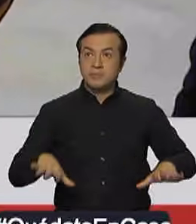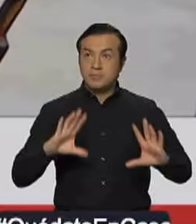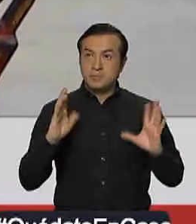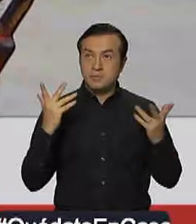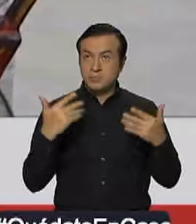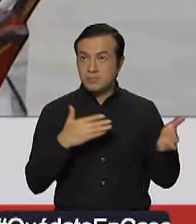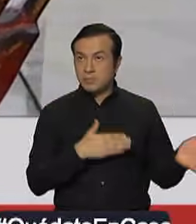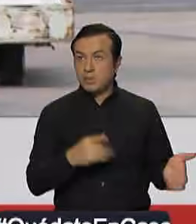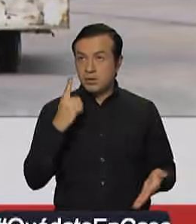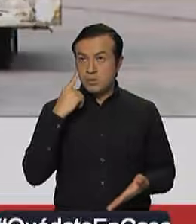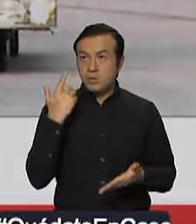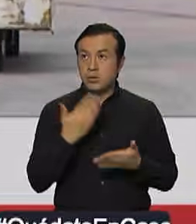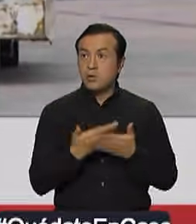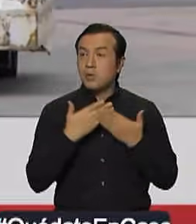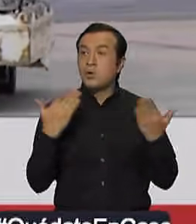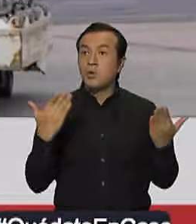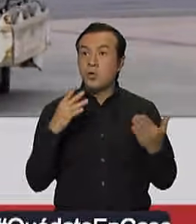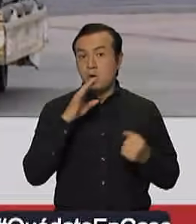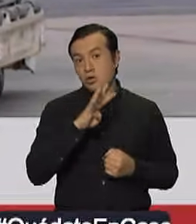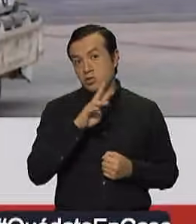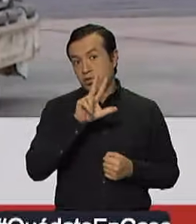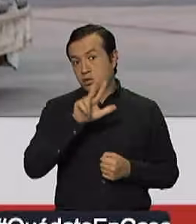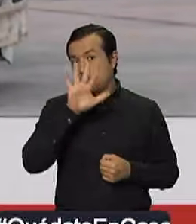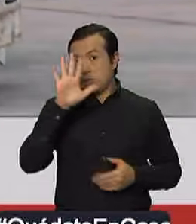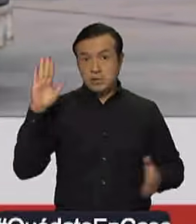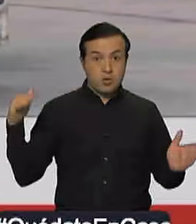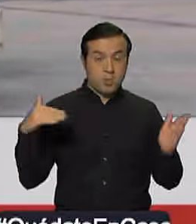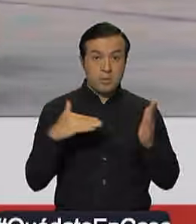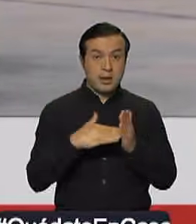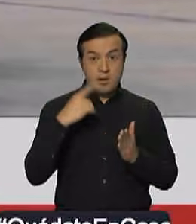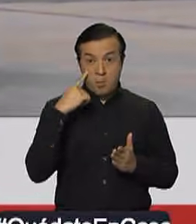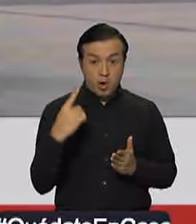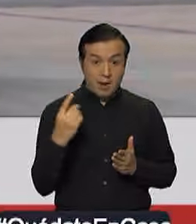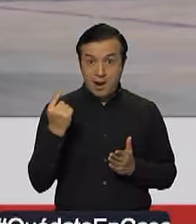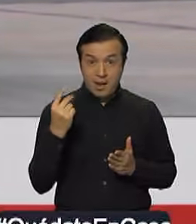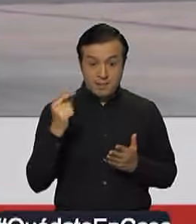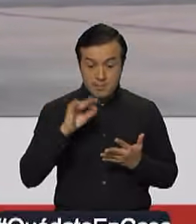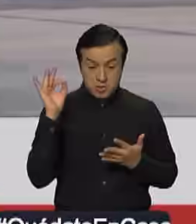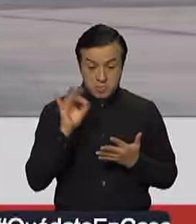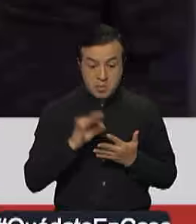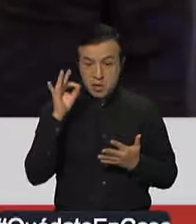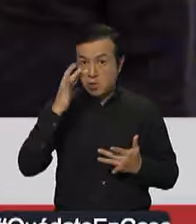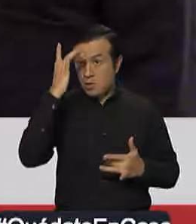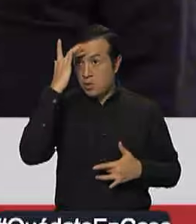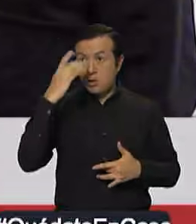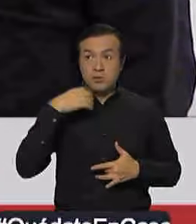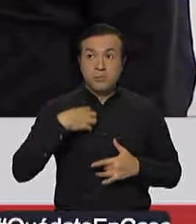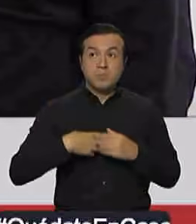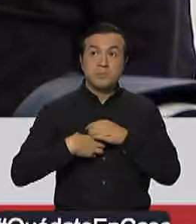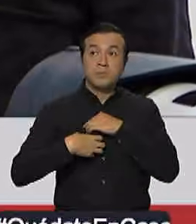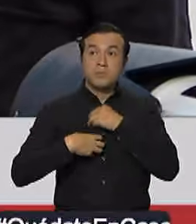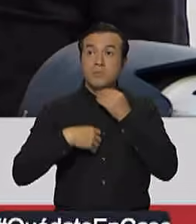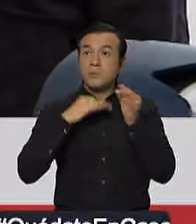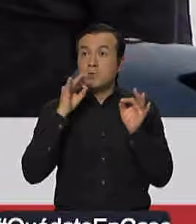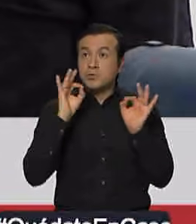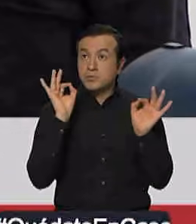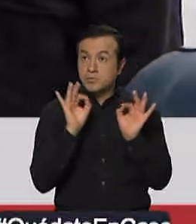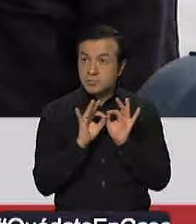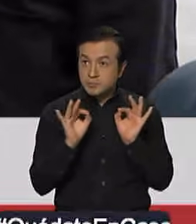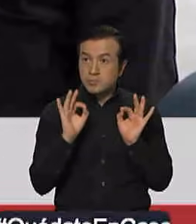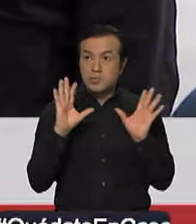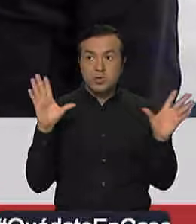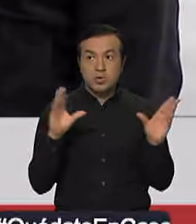Mariscal Sucre de la capital que las 435.000 pruebas rápidas para detección de coronavirus lleguen en perfecto estado y con